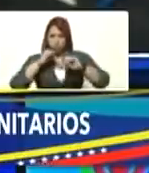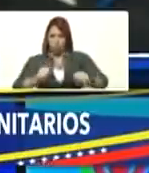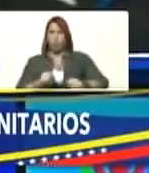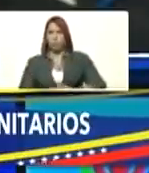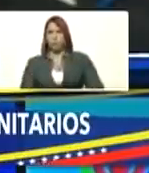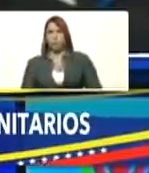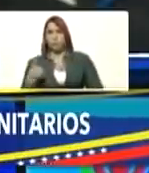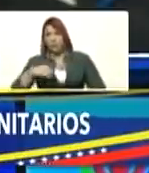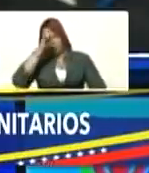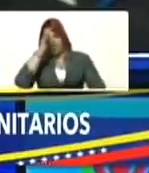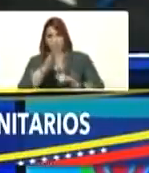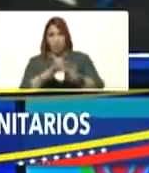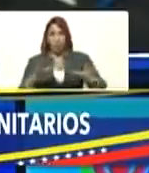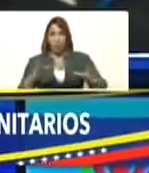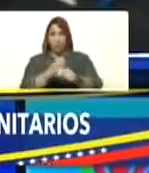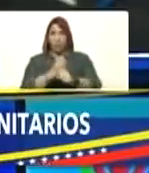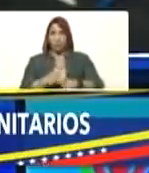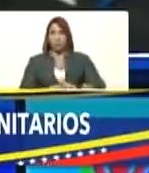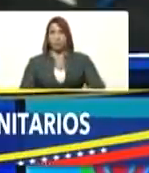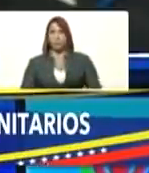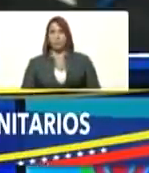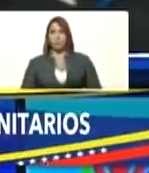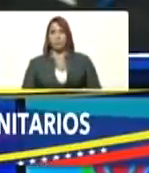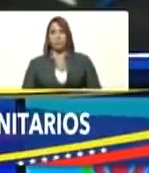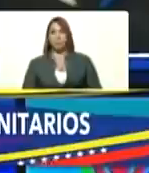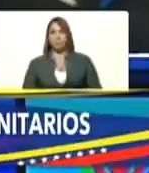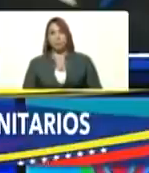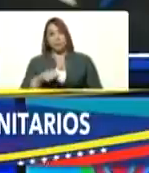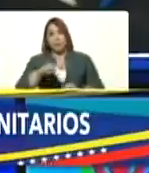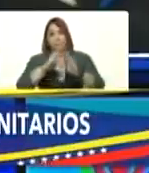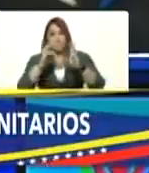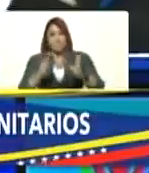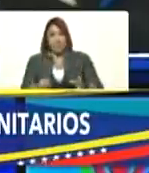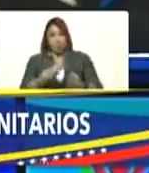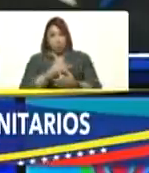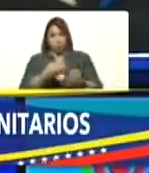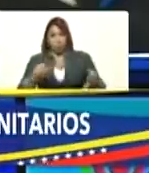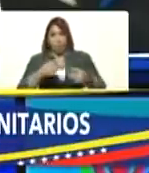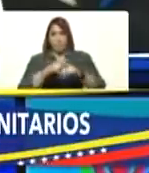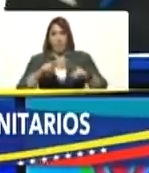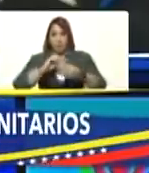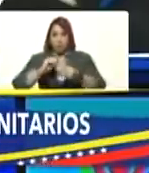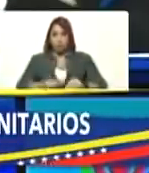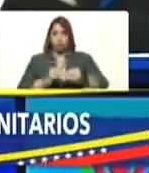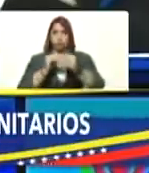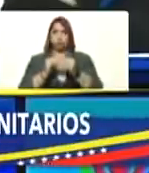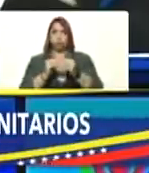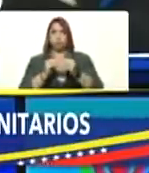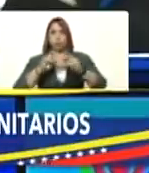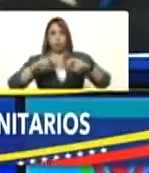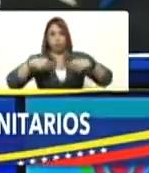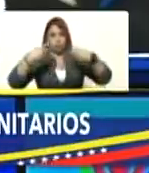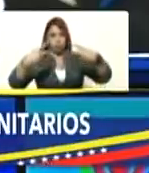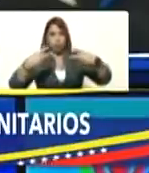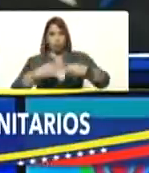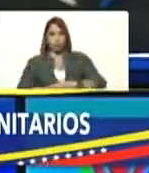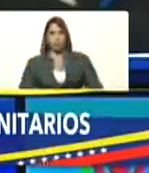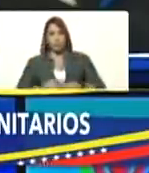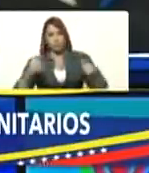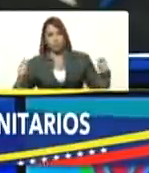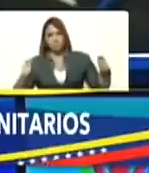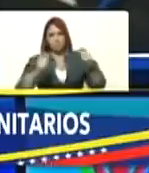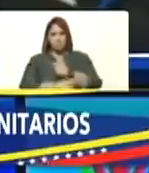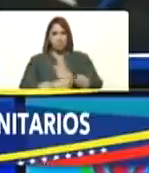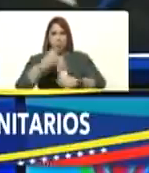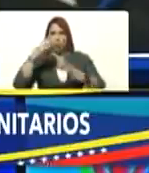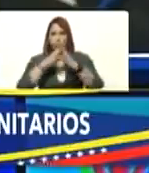Tengo fe y confianza en que este es el método correcto para rehacer, renovar, cambiar todo